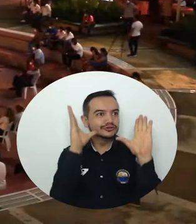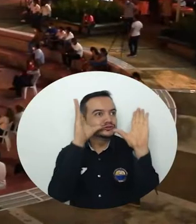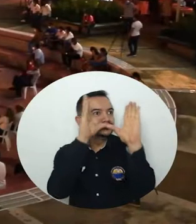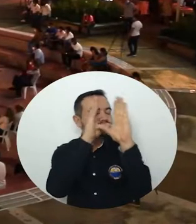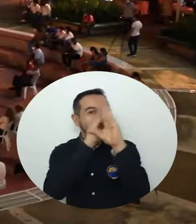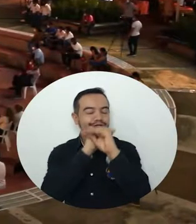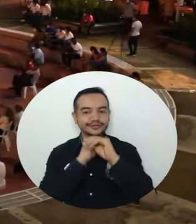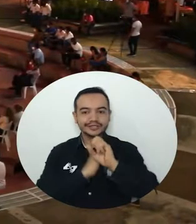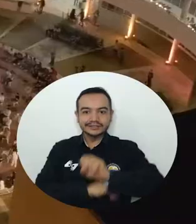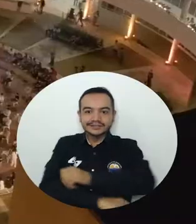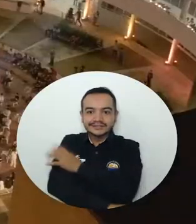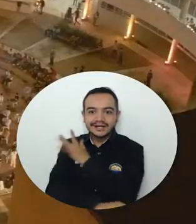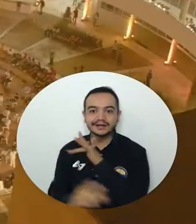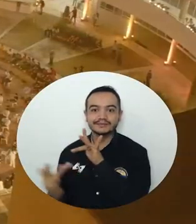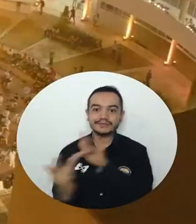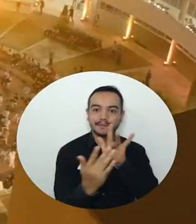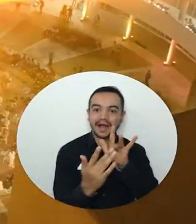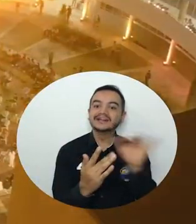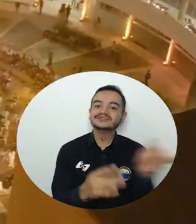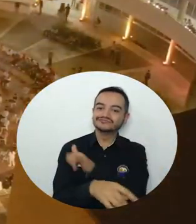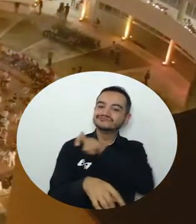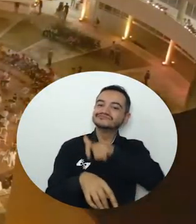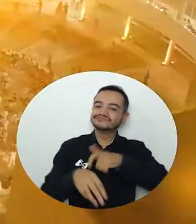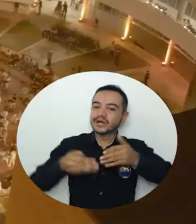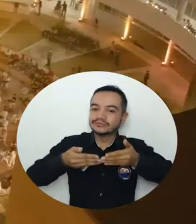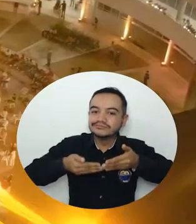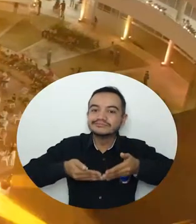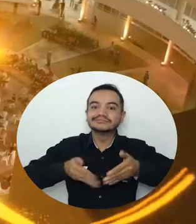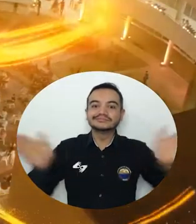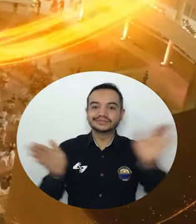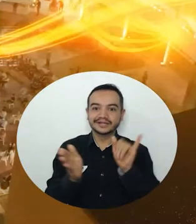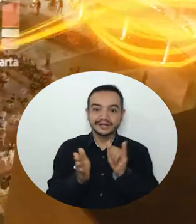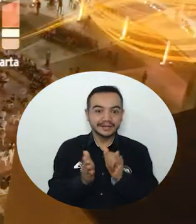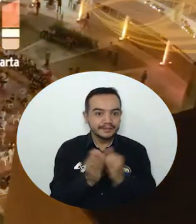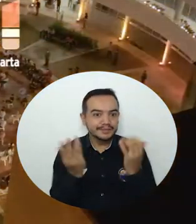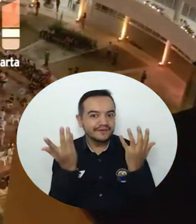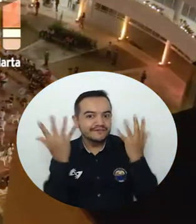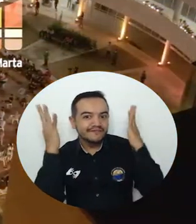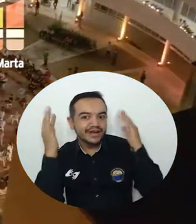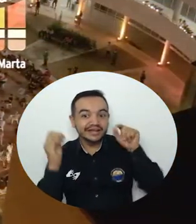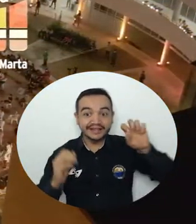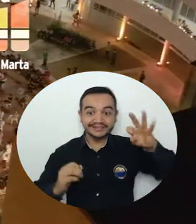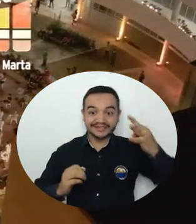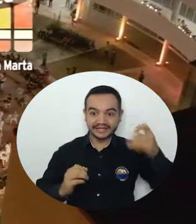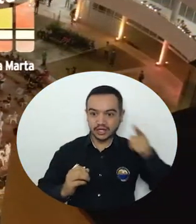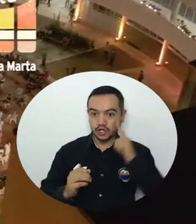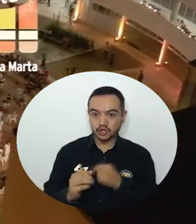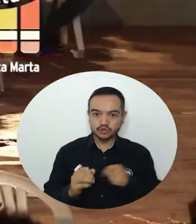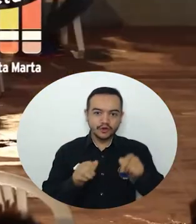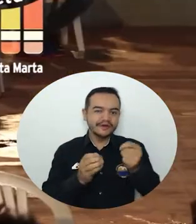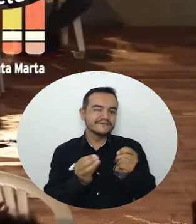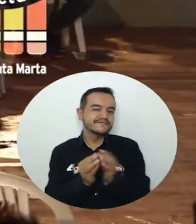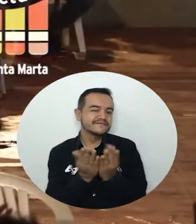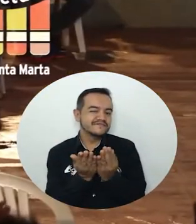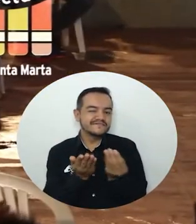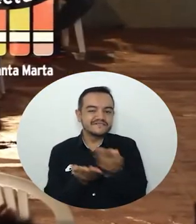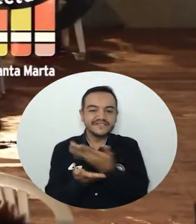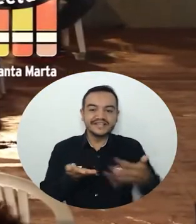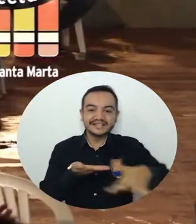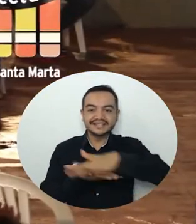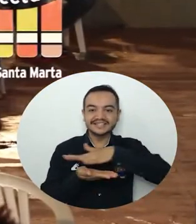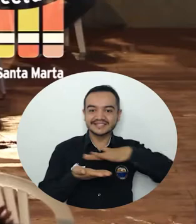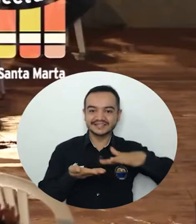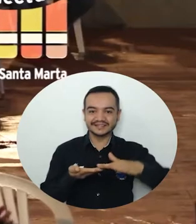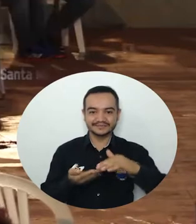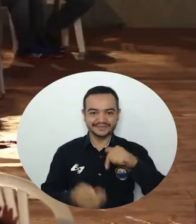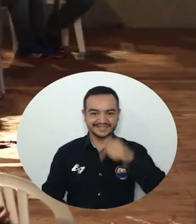para abrir las puertas oficialmente al tercer capítulo de la Feria Internacional del Libro, las Artes y la Cultura de Santa Marta.